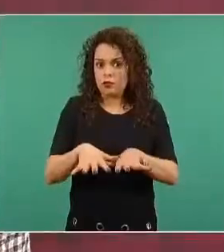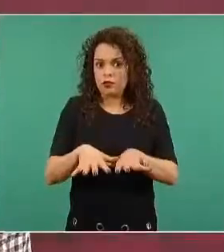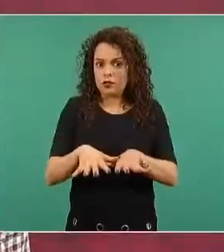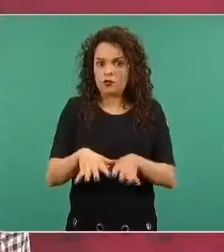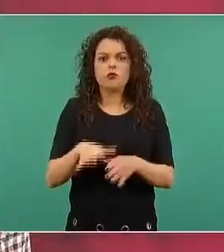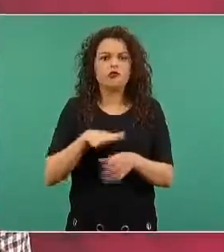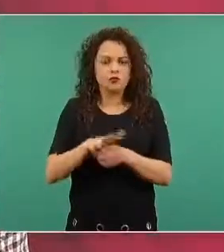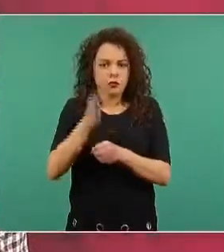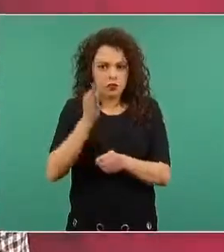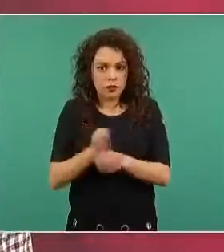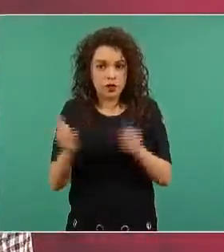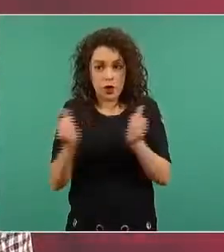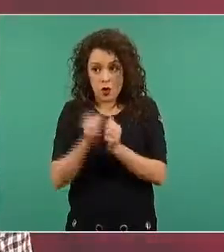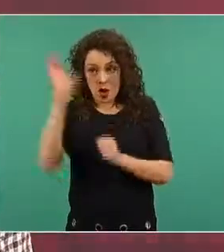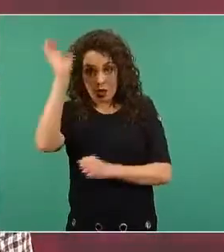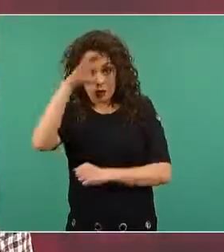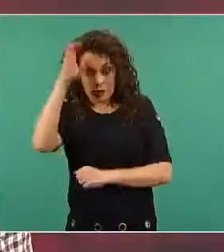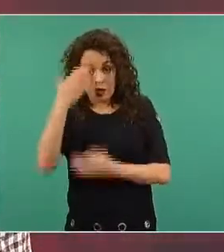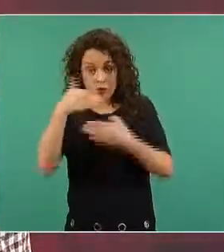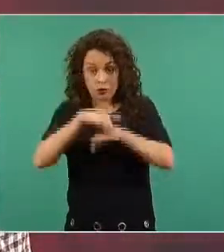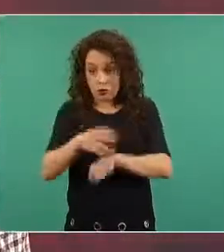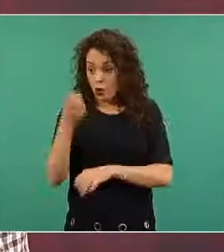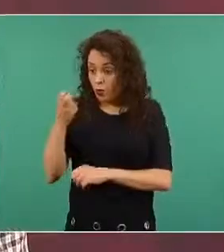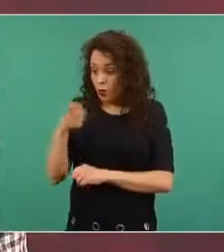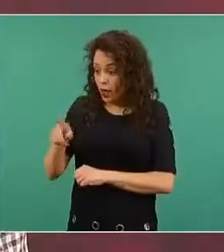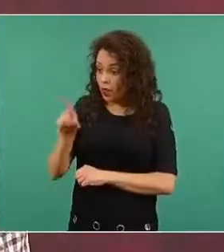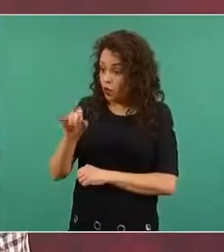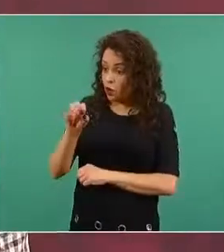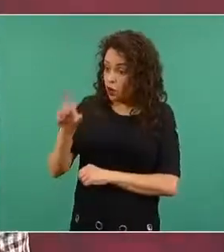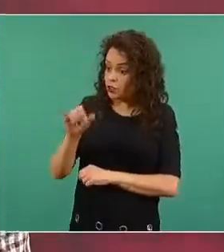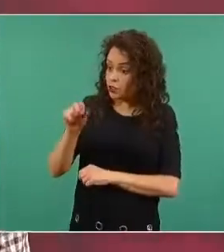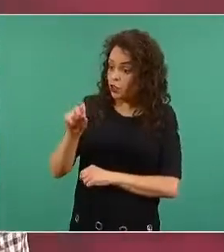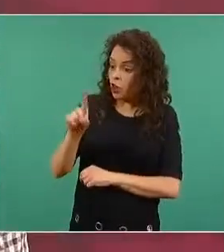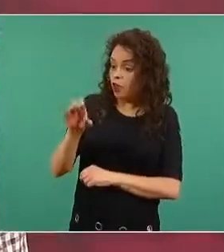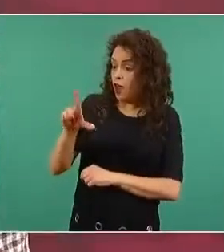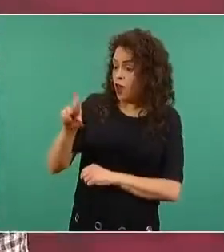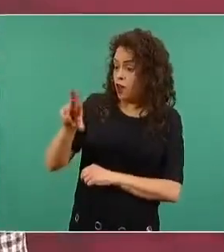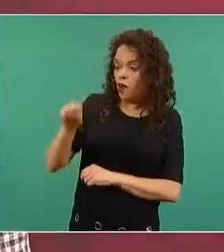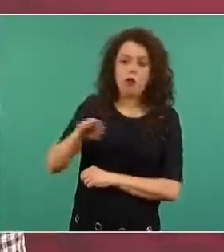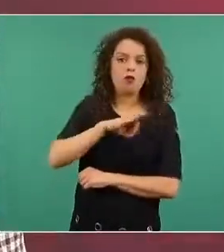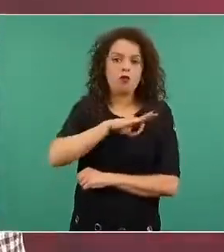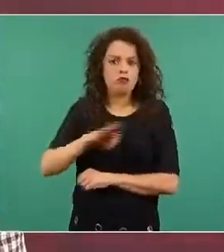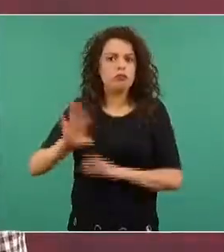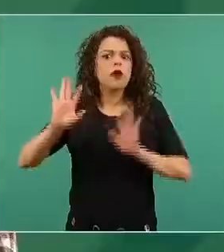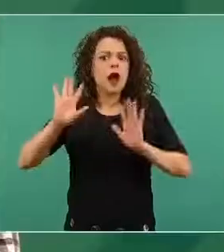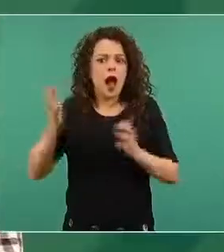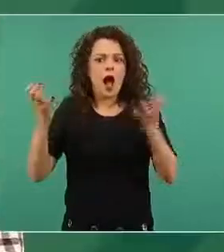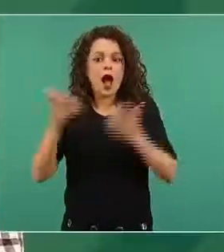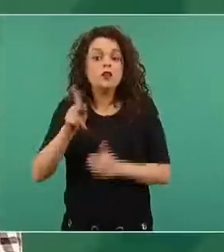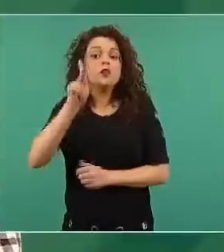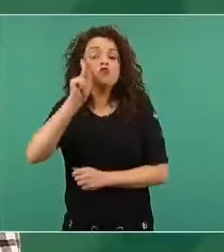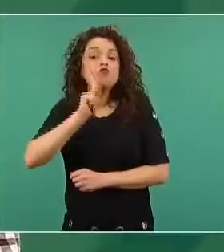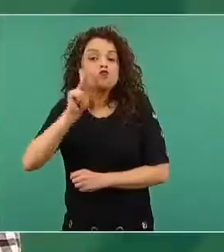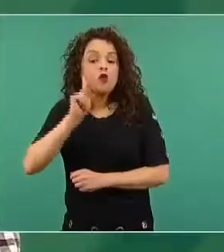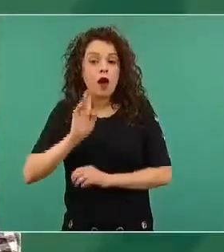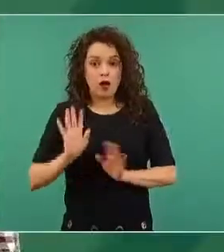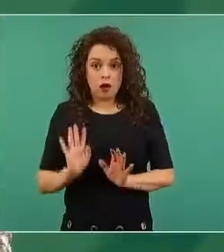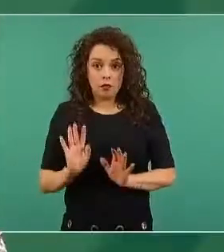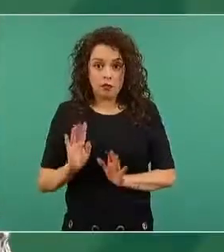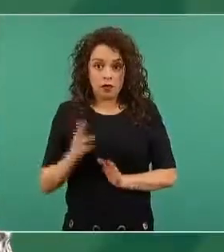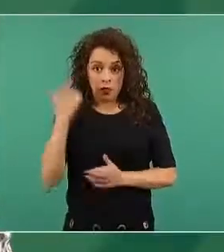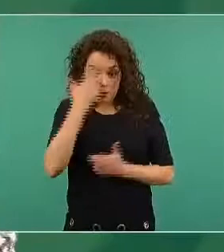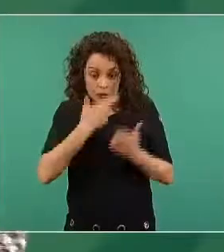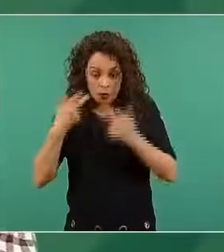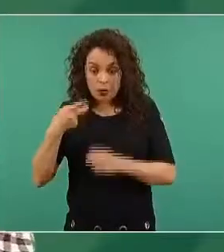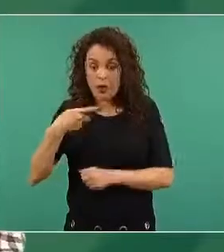robusta, científica, sobre el dióxido de cloro, podría dar lugar eventualmente a un posible ensayo clínico, pero desafortunadamente no